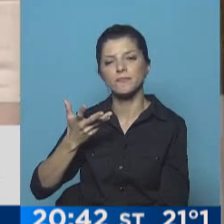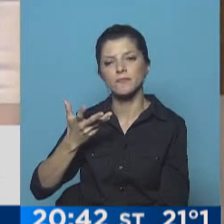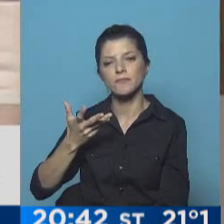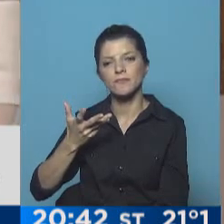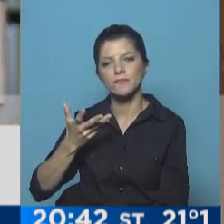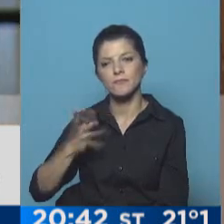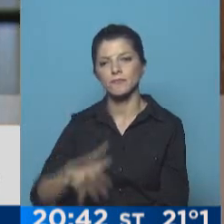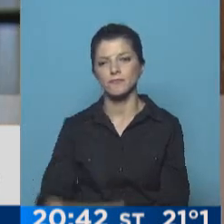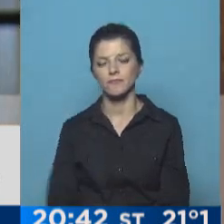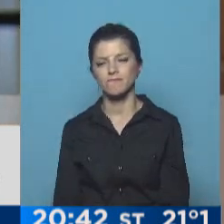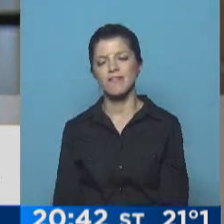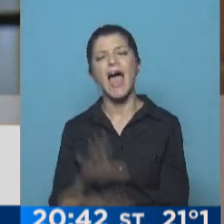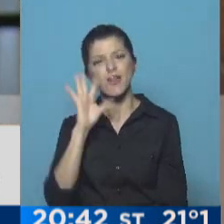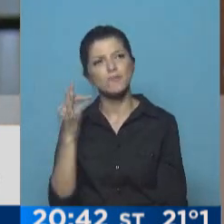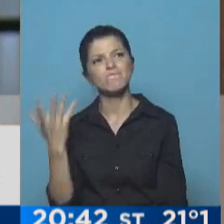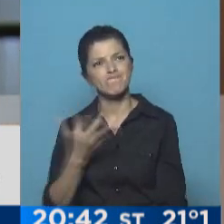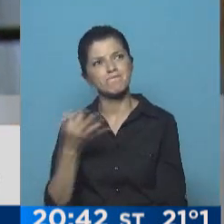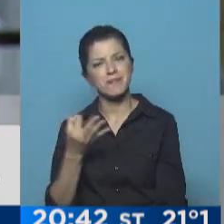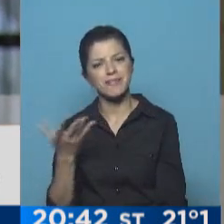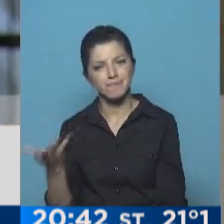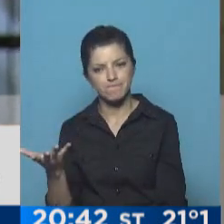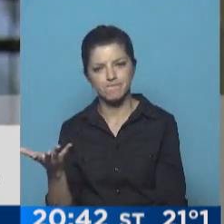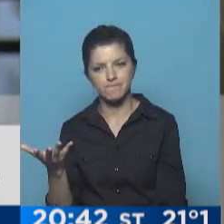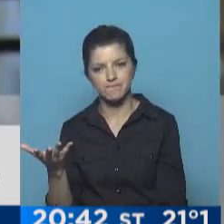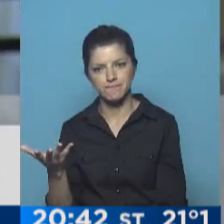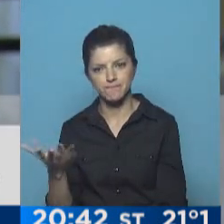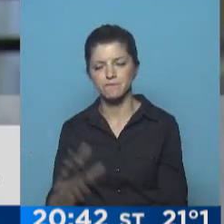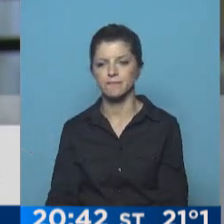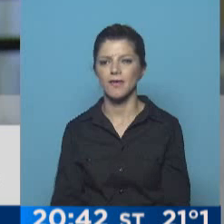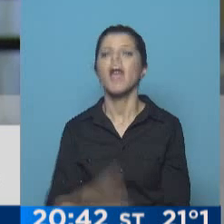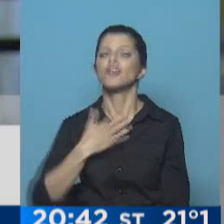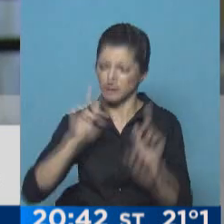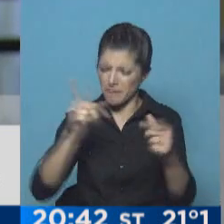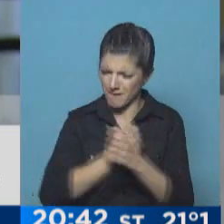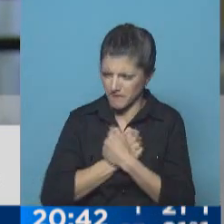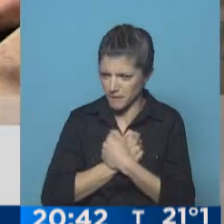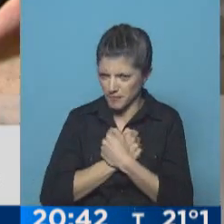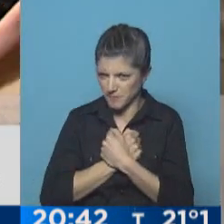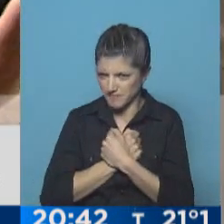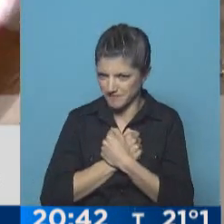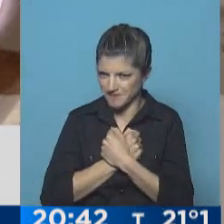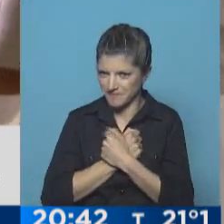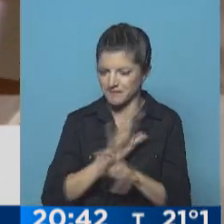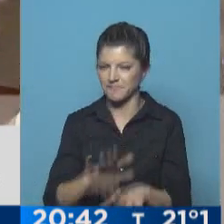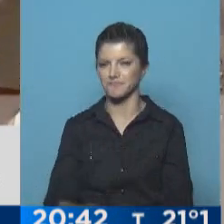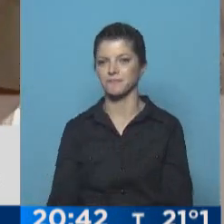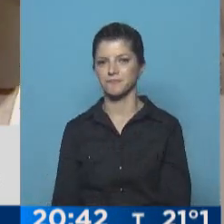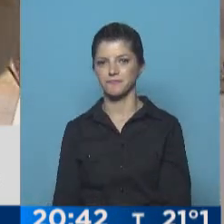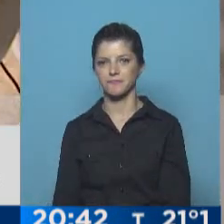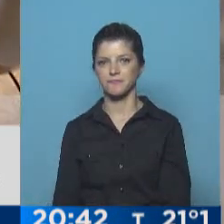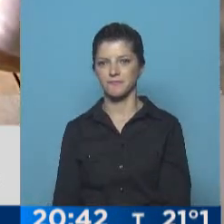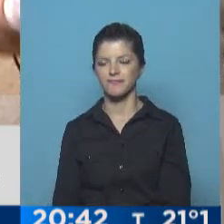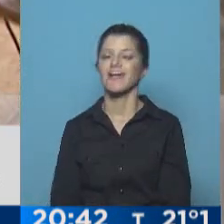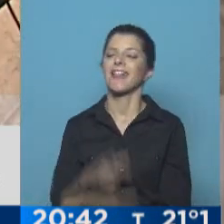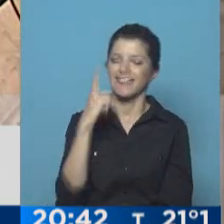muy muy particular Yo también los amo el